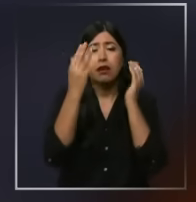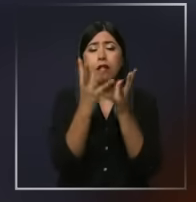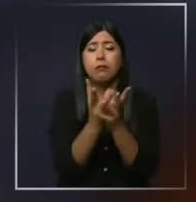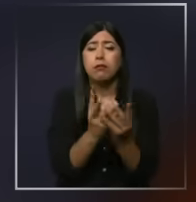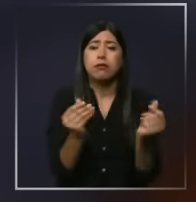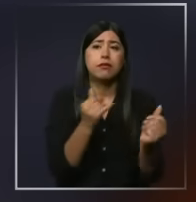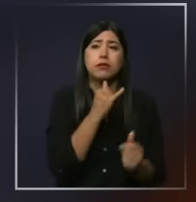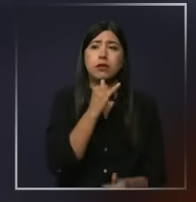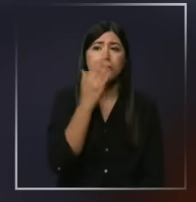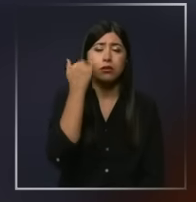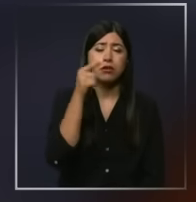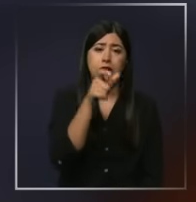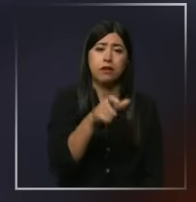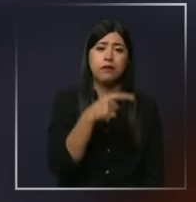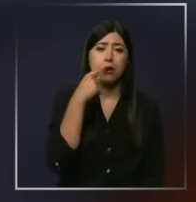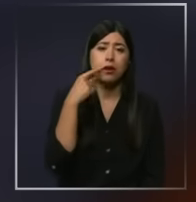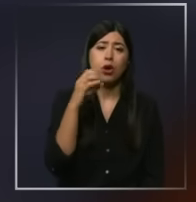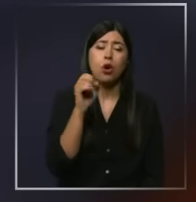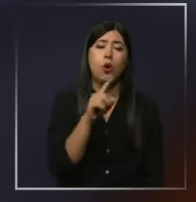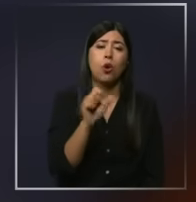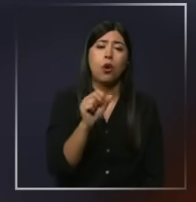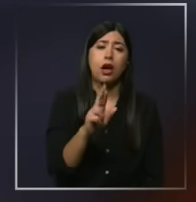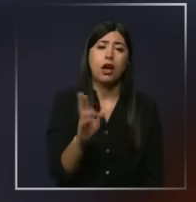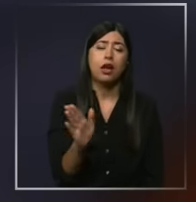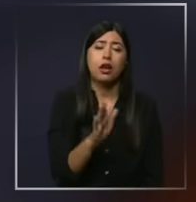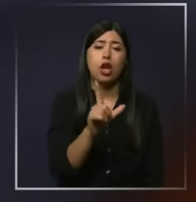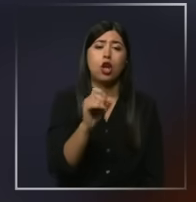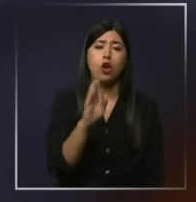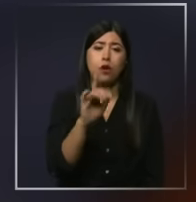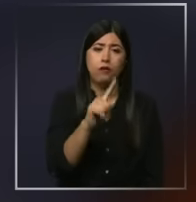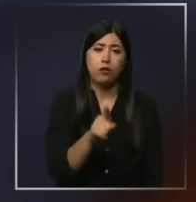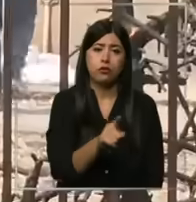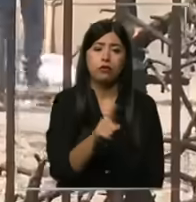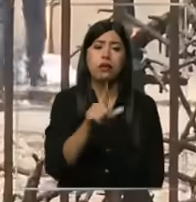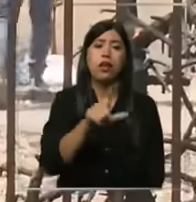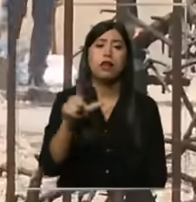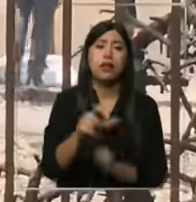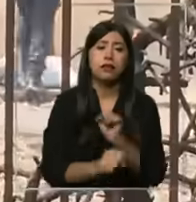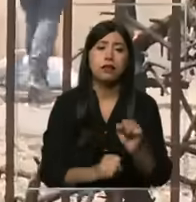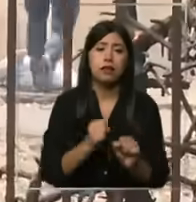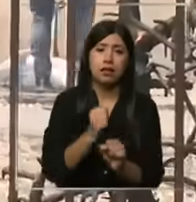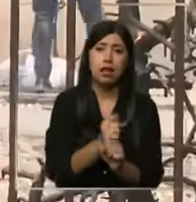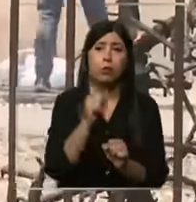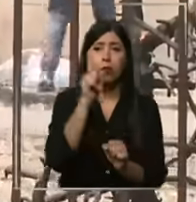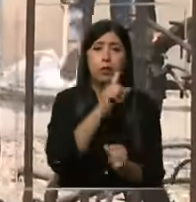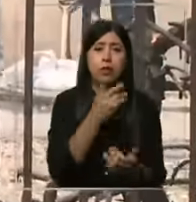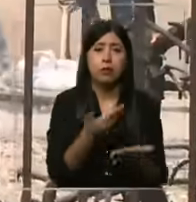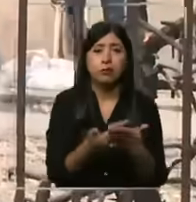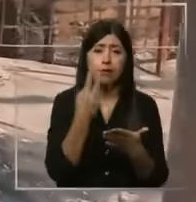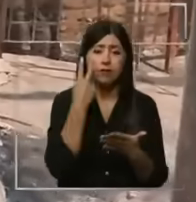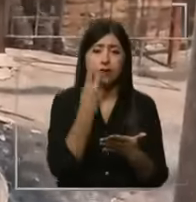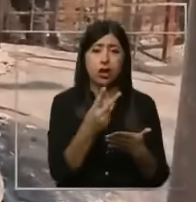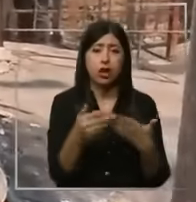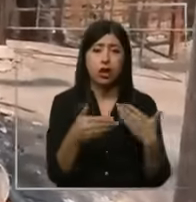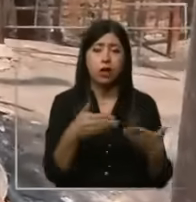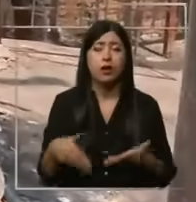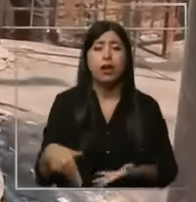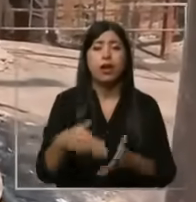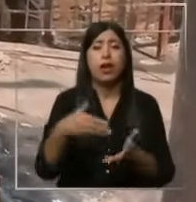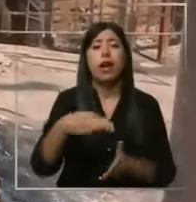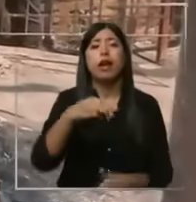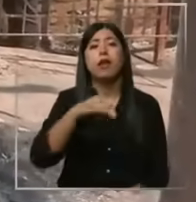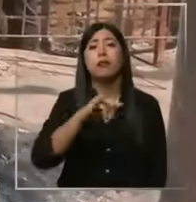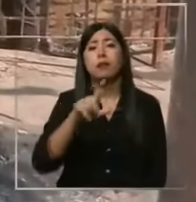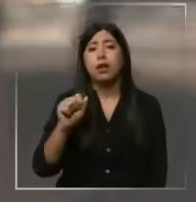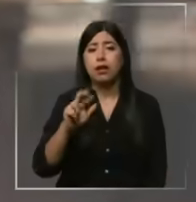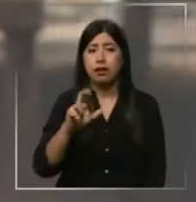sabe nada de Óscar Humberto Lobos Olivares, de 77 años, quien fue visto por última vez en la calle Millaray de la